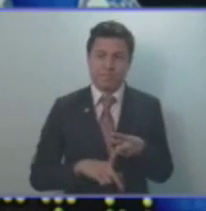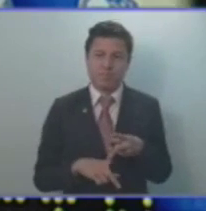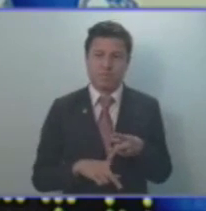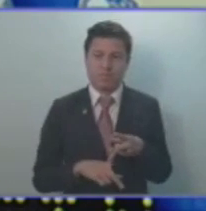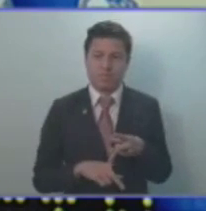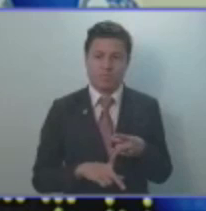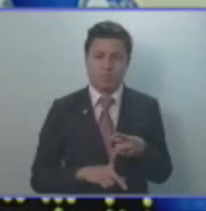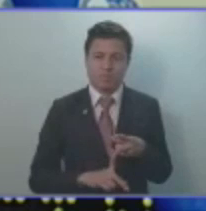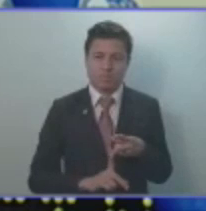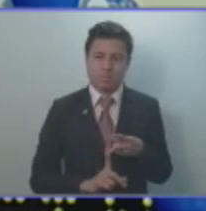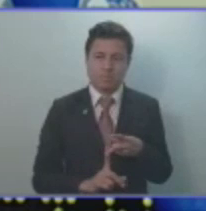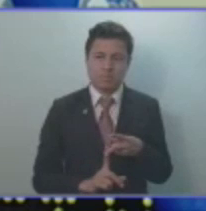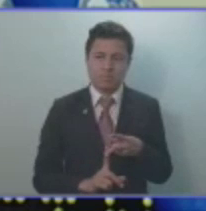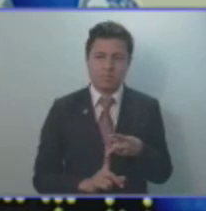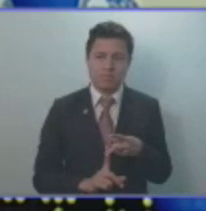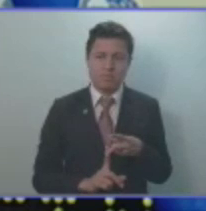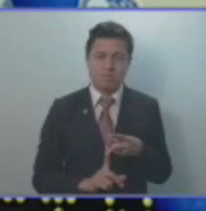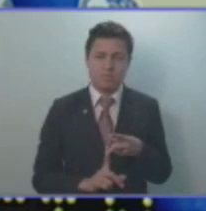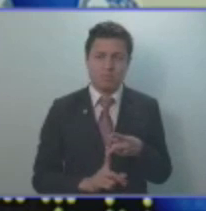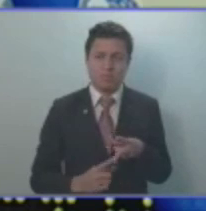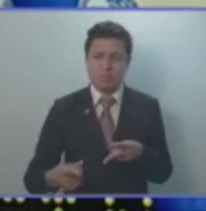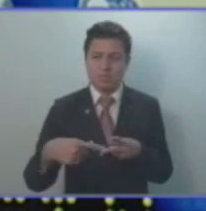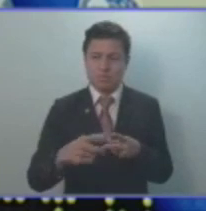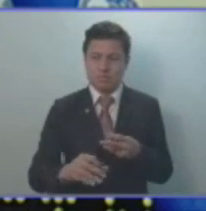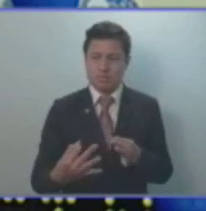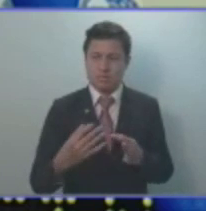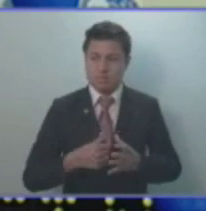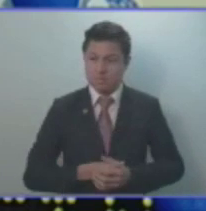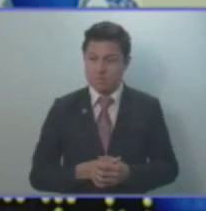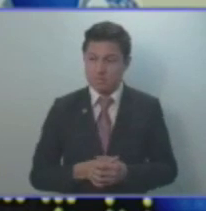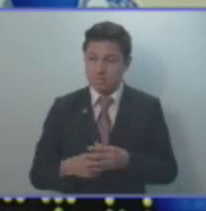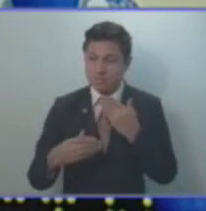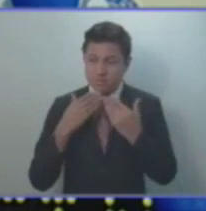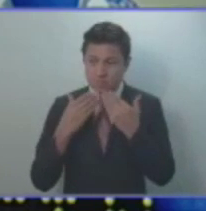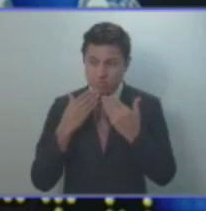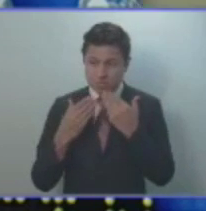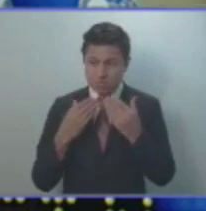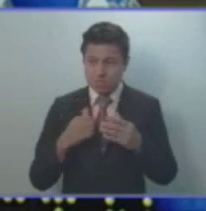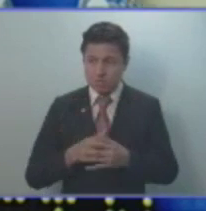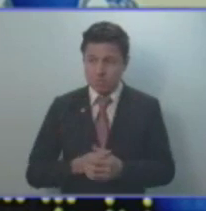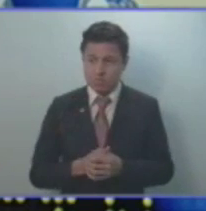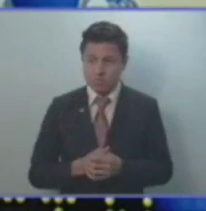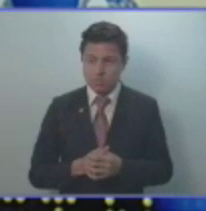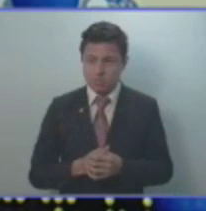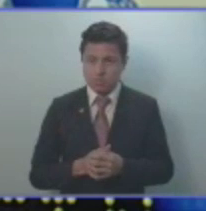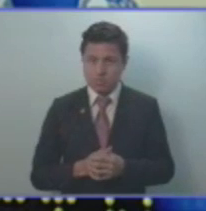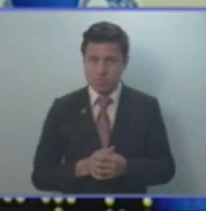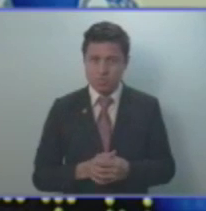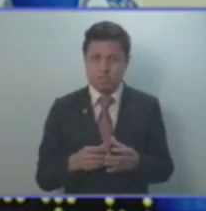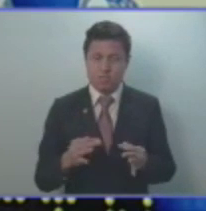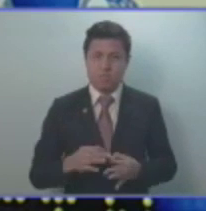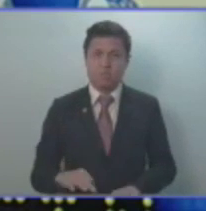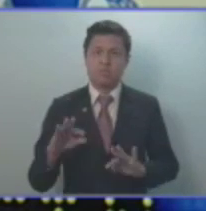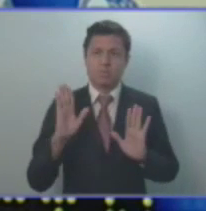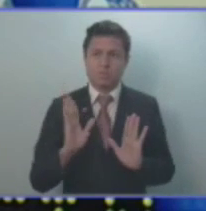conservan prácticas y costumbres propias en lo referido a la agricultura, educación,